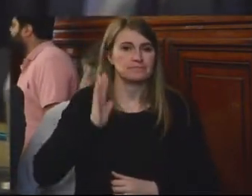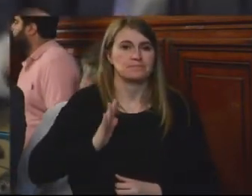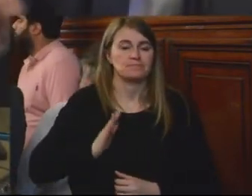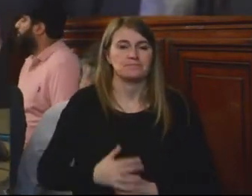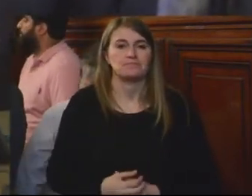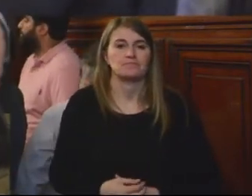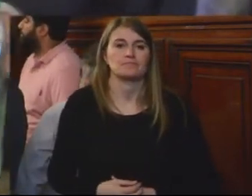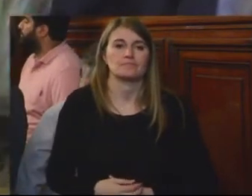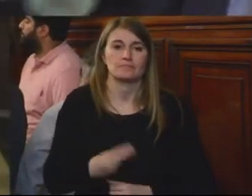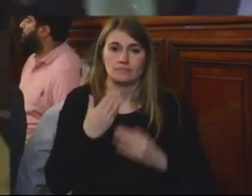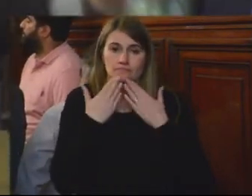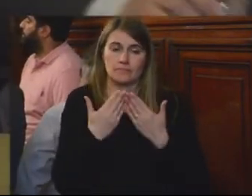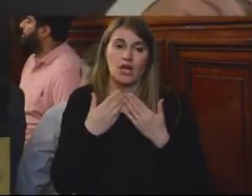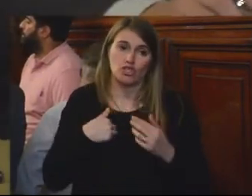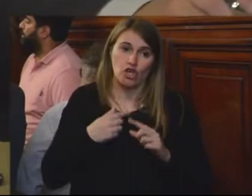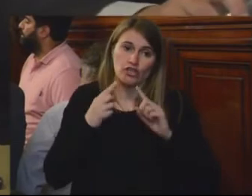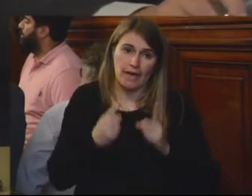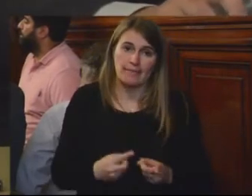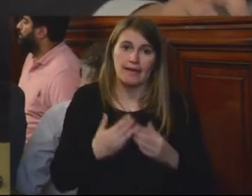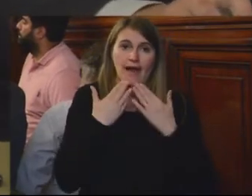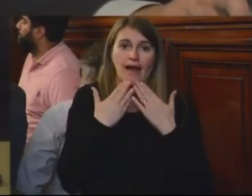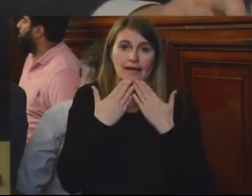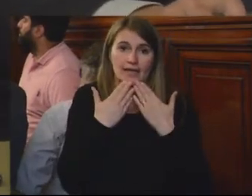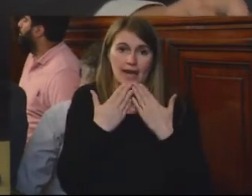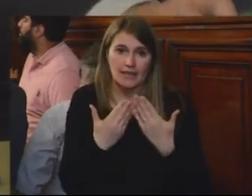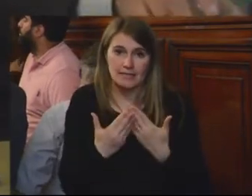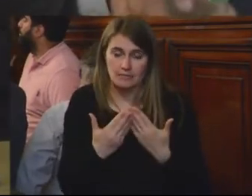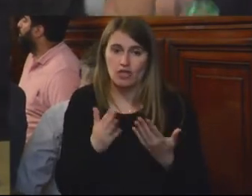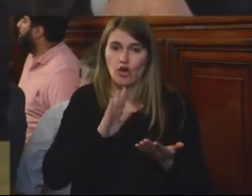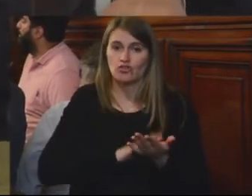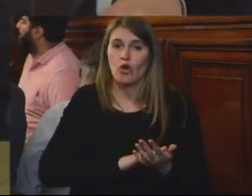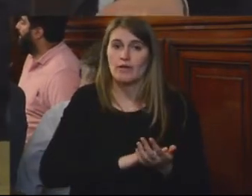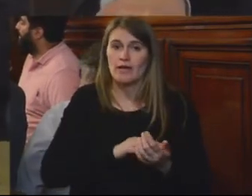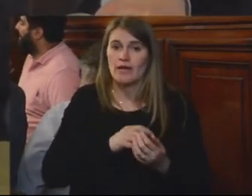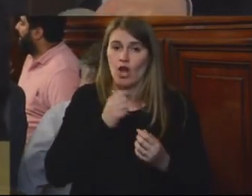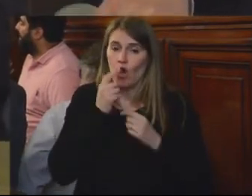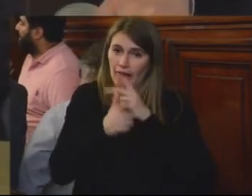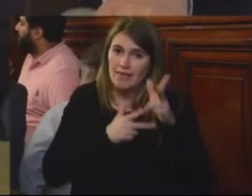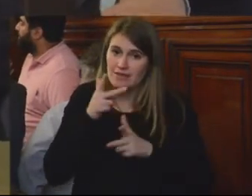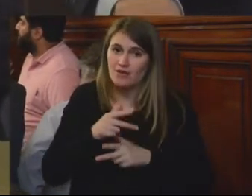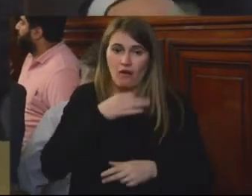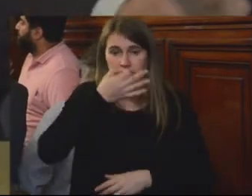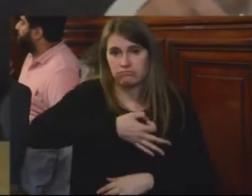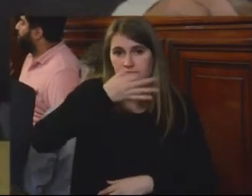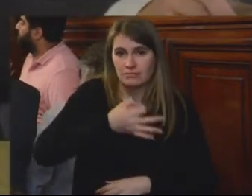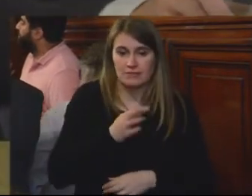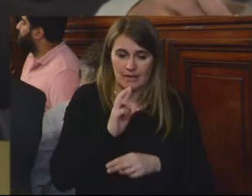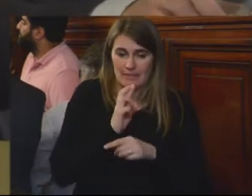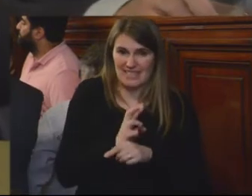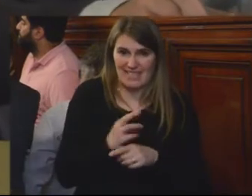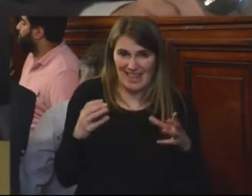muchas gracias eso también me sumo a los agradecimientos por respecto de las palabras de los relatores y los comisionados